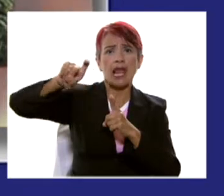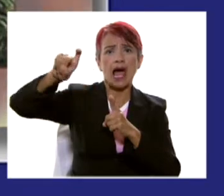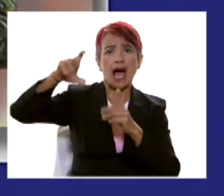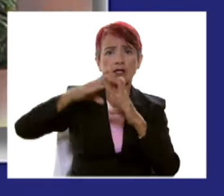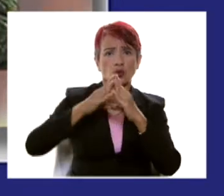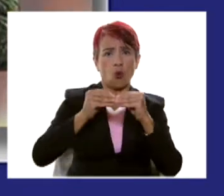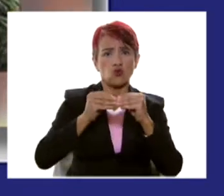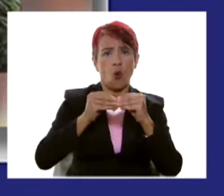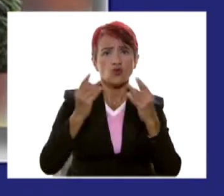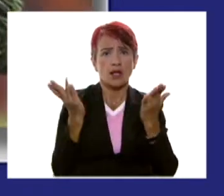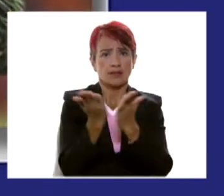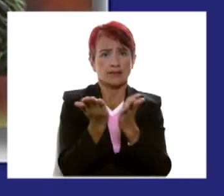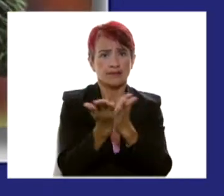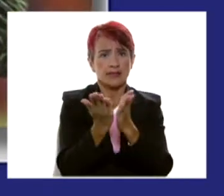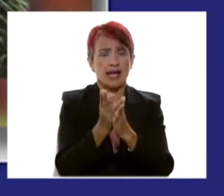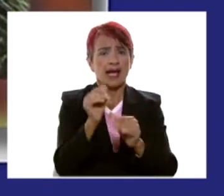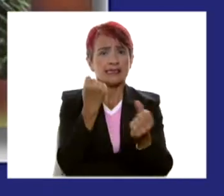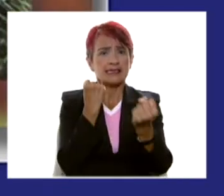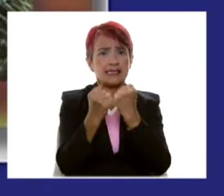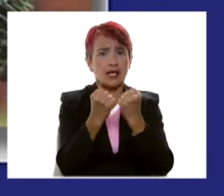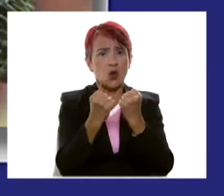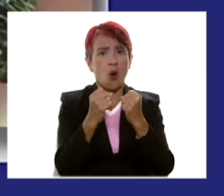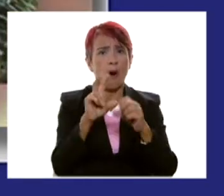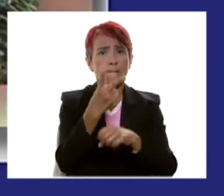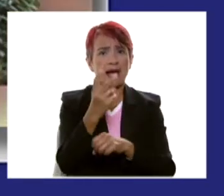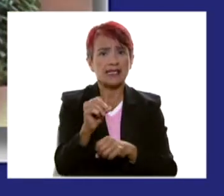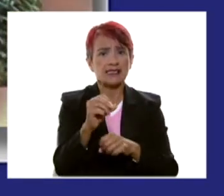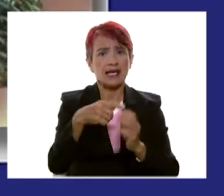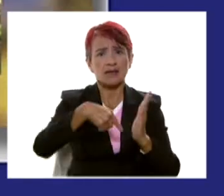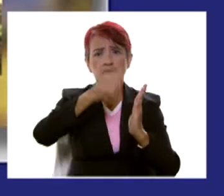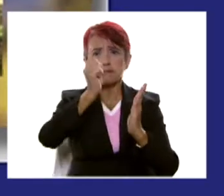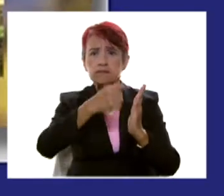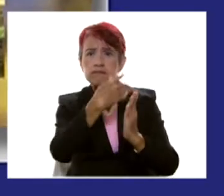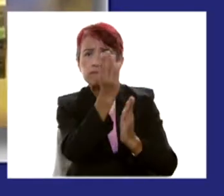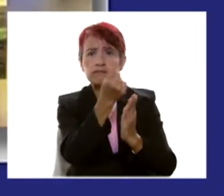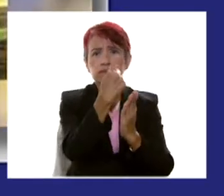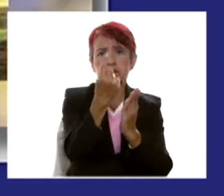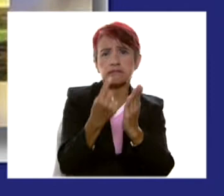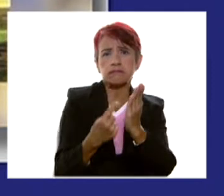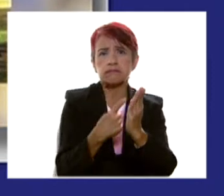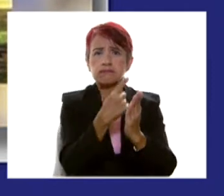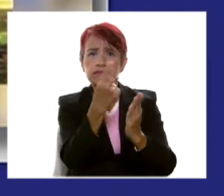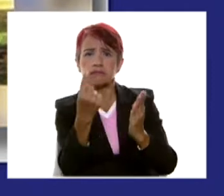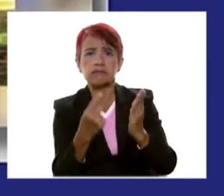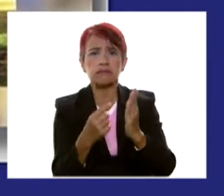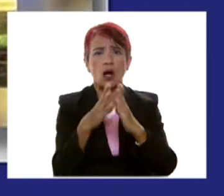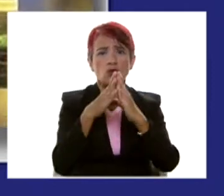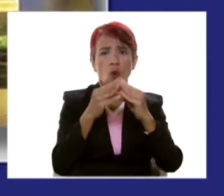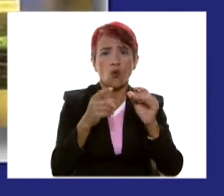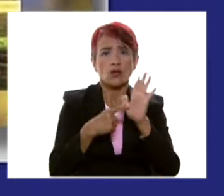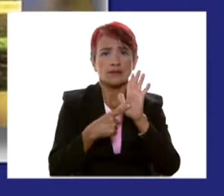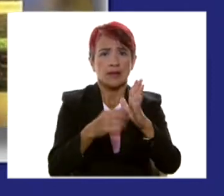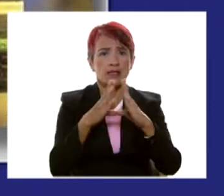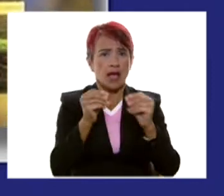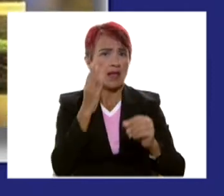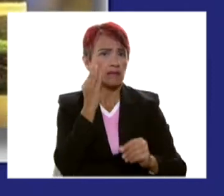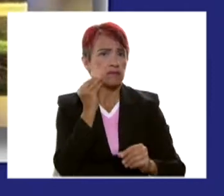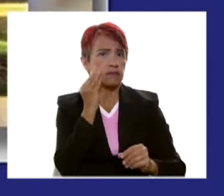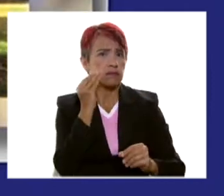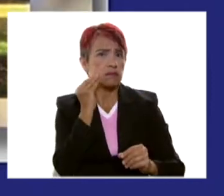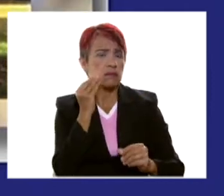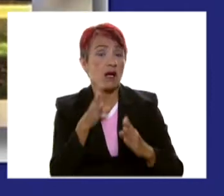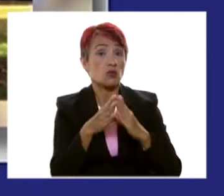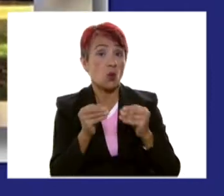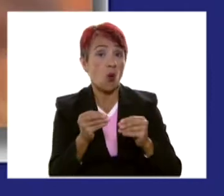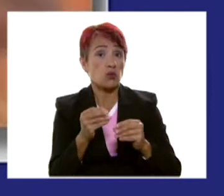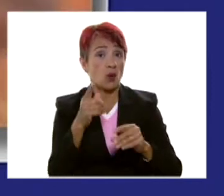pintura en Venezuela del siglo XX su pincelada y policromía en centenares de lienzos dedicados a su amor por